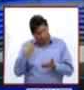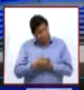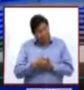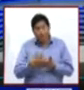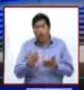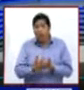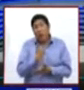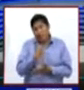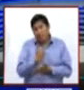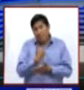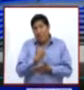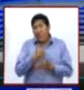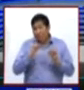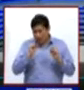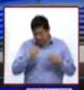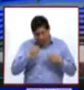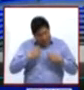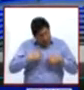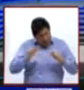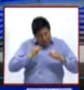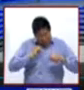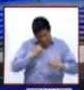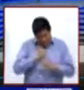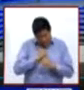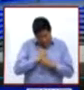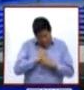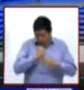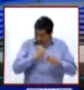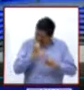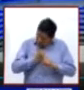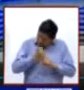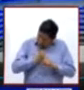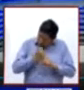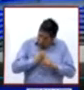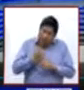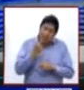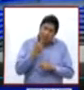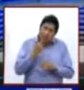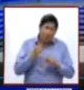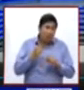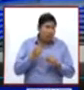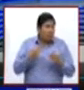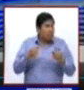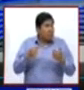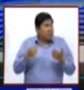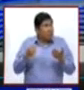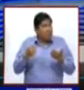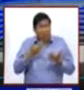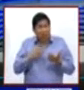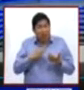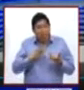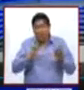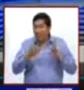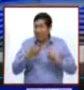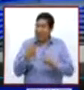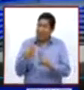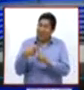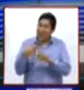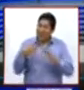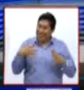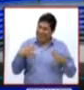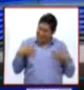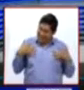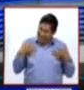nueva máquina para que ella pueda seguir trabajando, luchando por sus hijos y como quien dice, ¿no? No hay mal que por bien no venga. Y ella está realmente